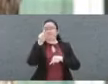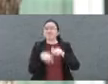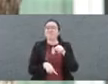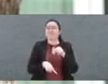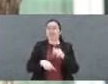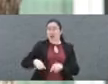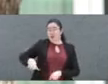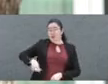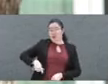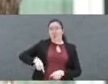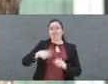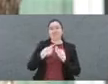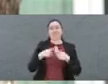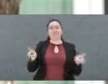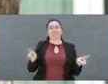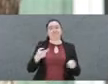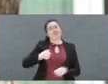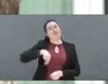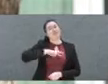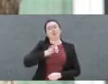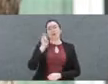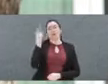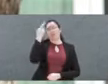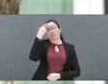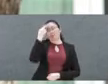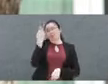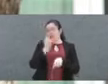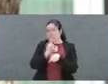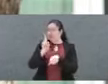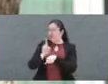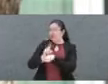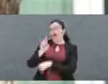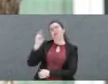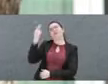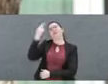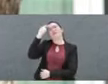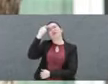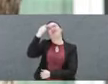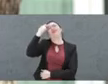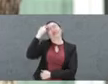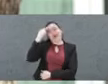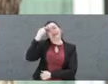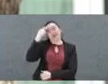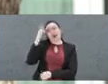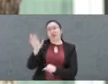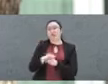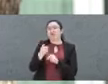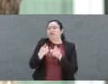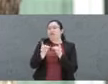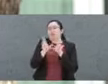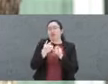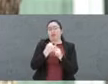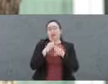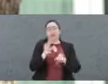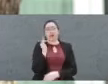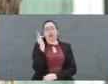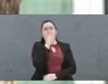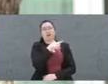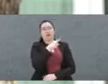distinta y eso es lo que hay que estarnos recordando todos los días, porque si no, pues se va uno con la finta, la mala